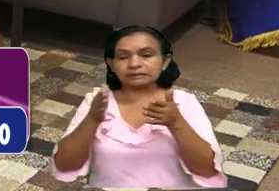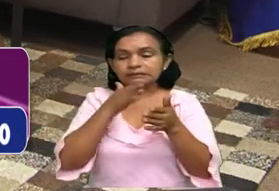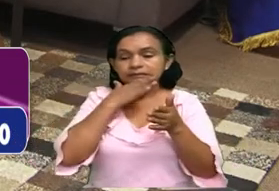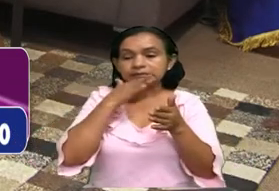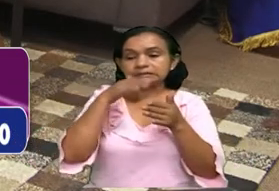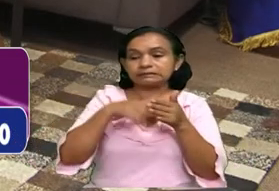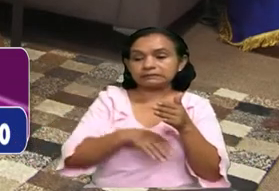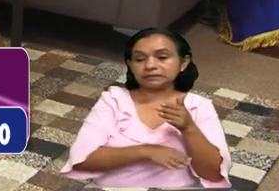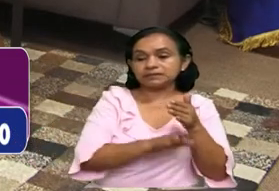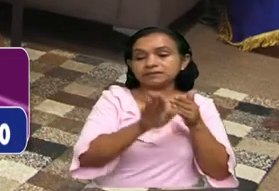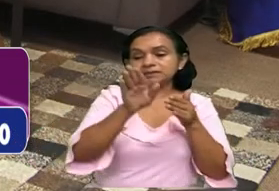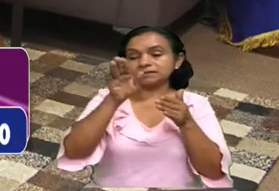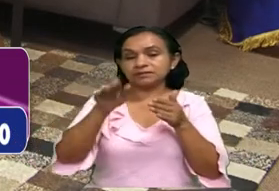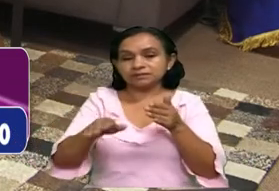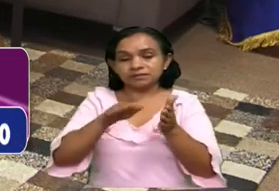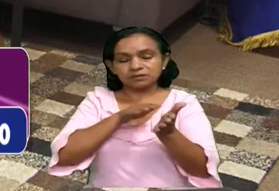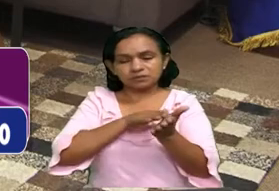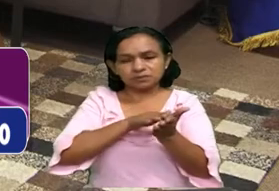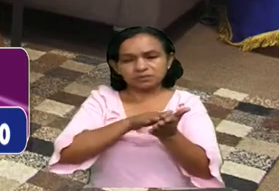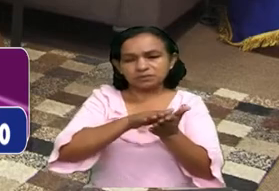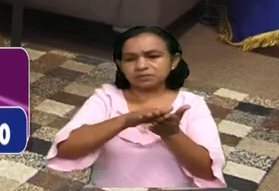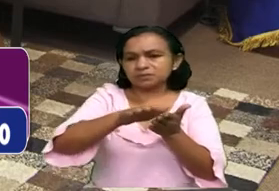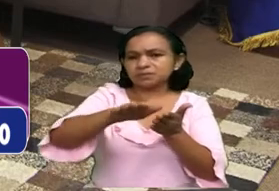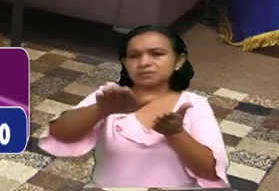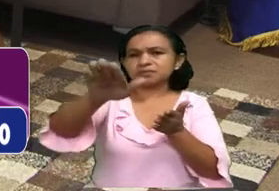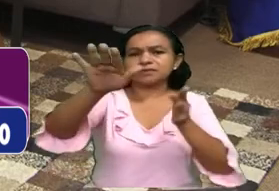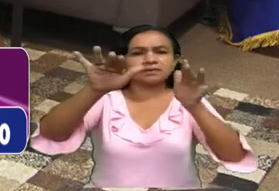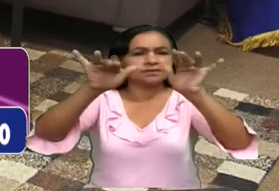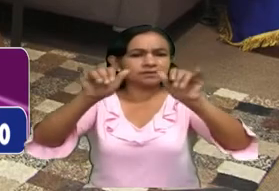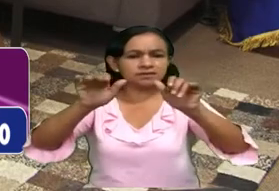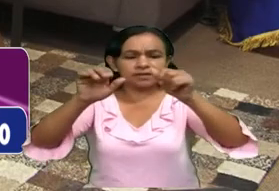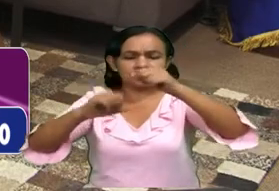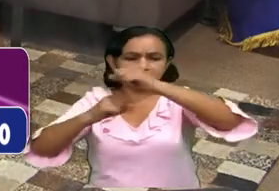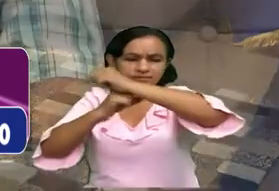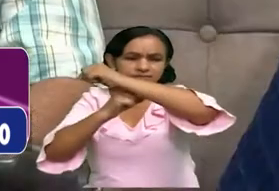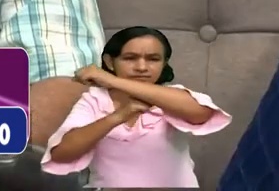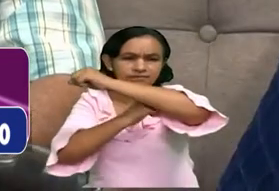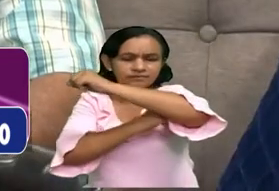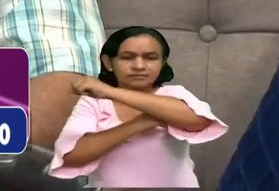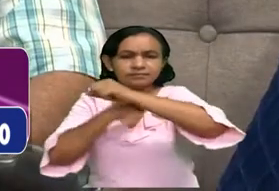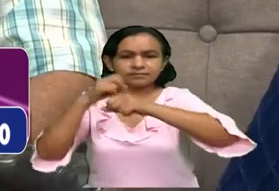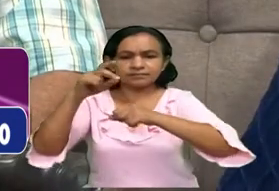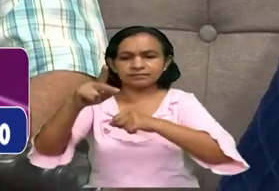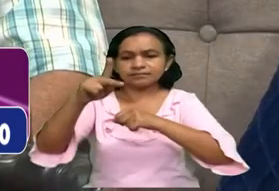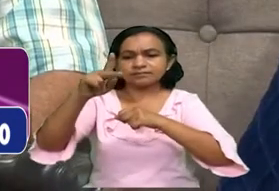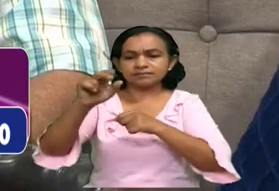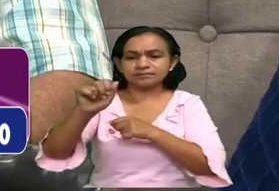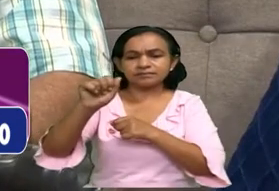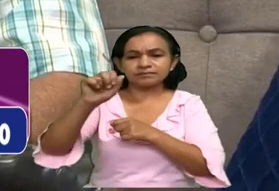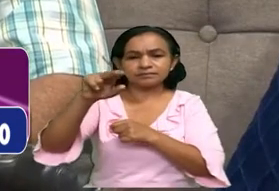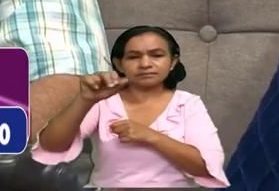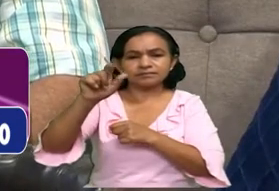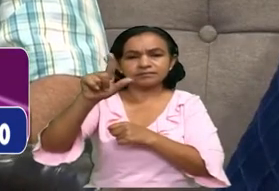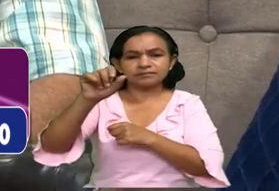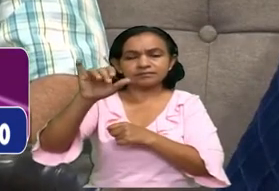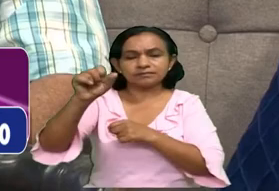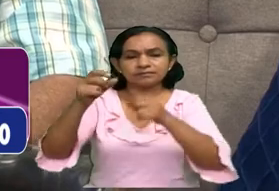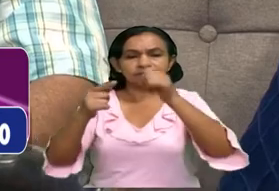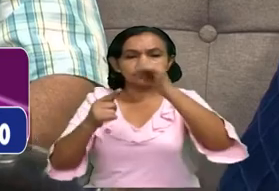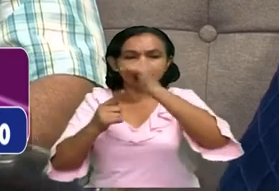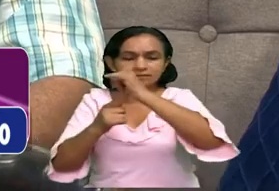y pasás por una carretera plana. Ya están haciendo el puente de Panaloya y el puente sobre el río Tipitapa